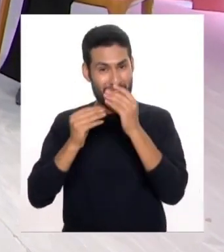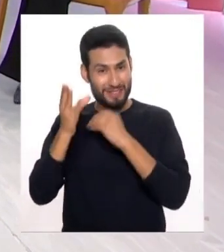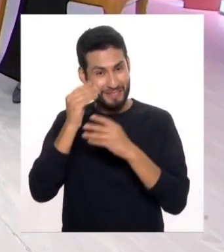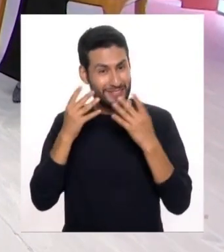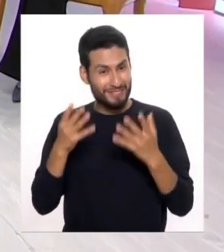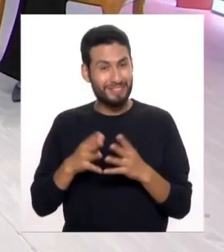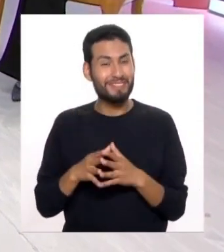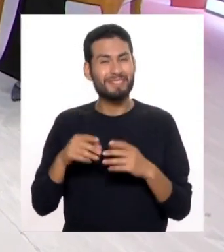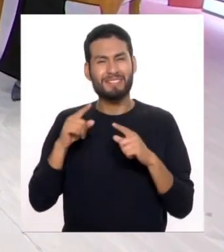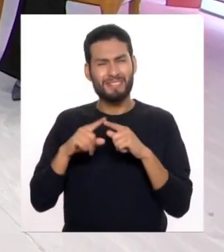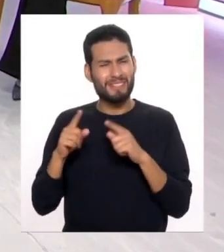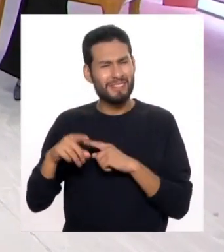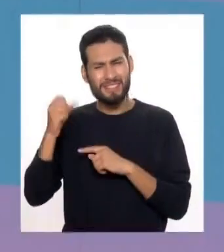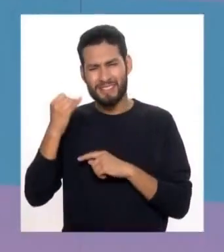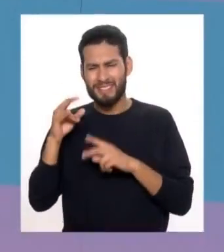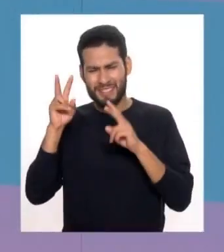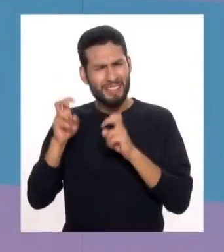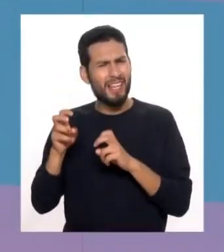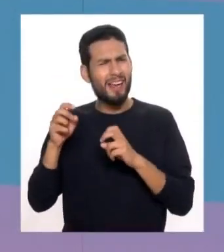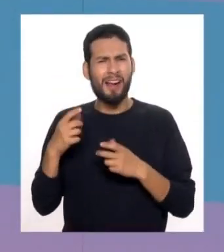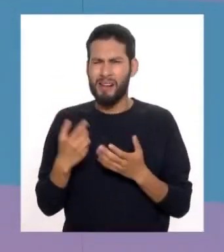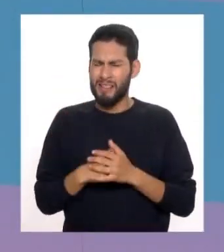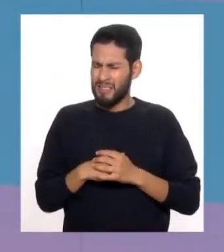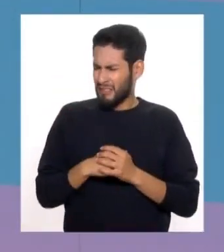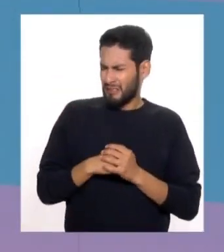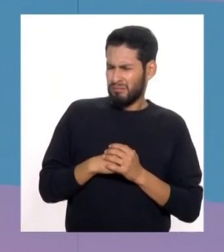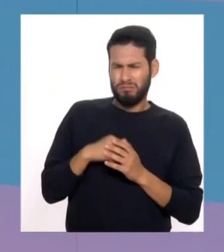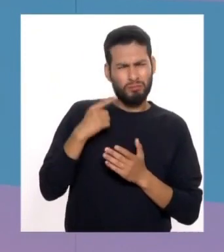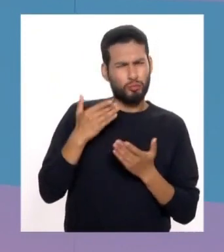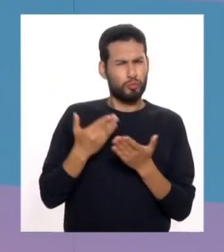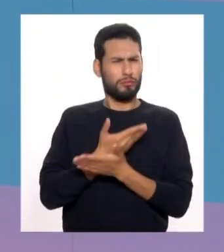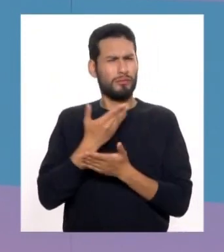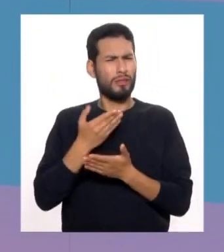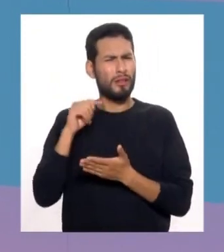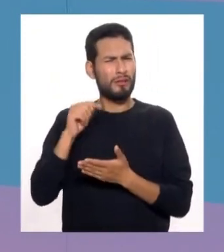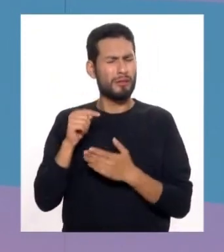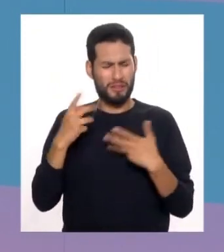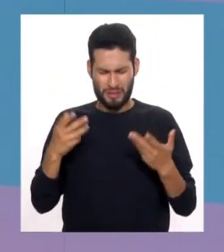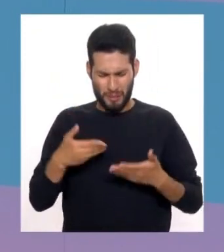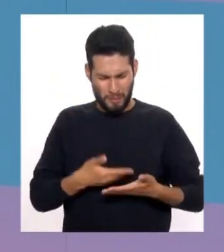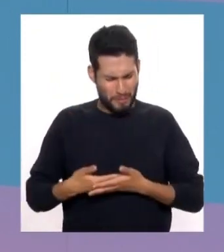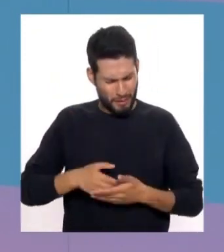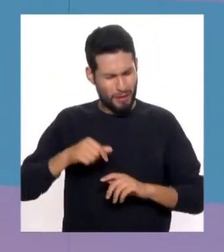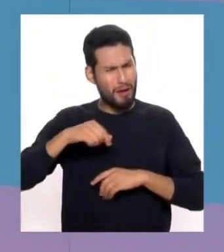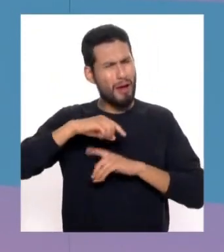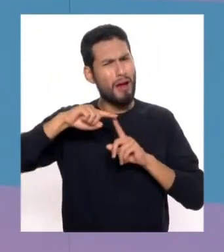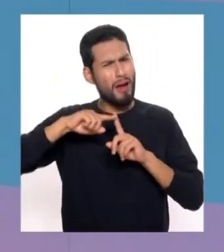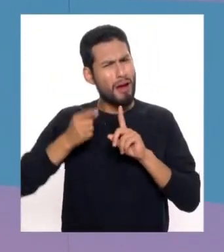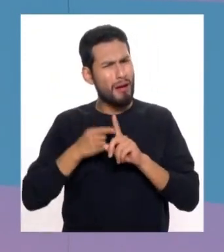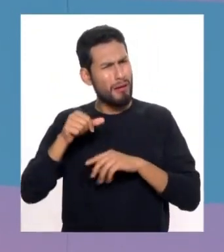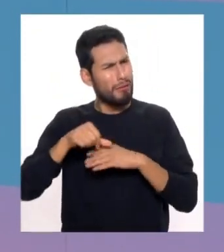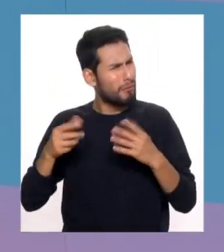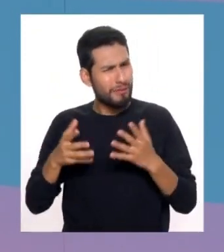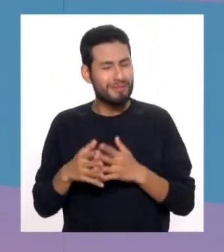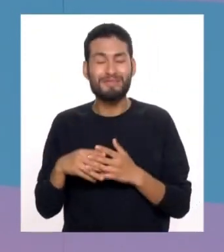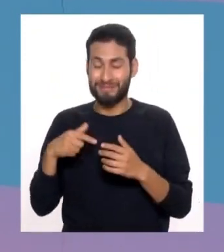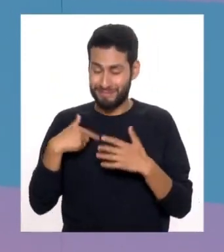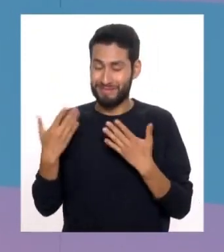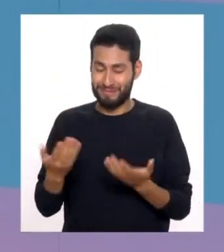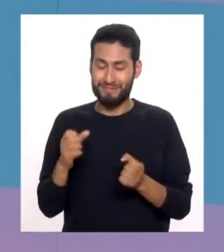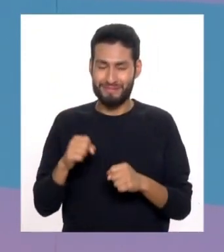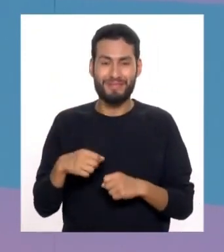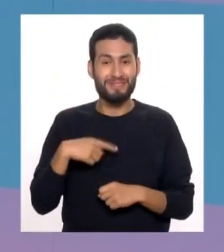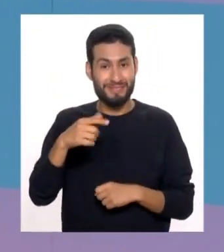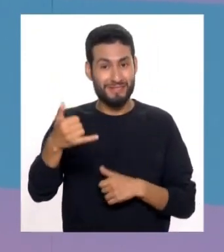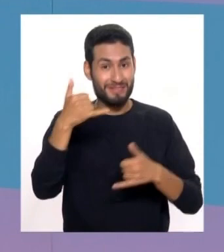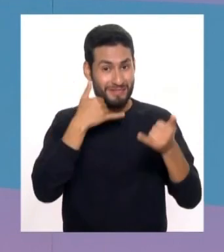mano sobre este tema que para muchos es relativamente nuevo, pero que se realiza aquí. Así que yo voy a dejar los números telefónicos para que en